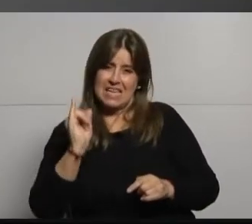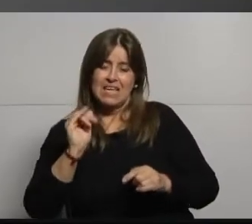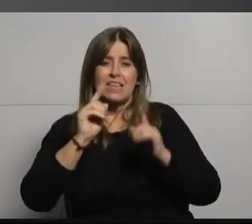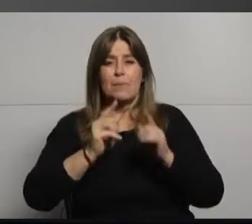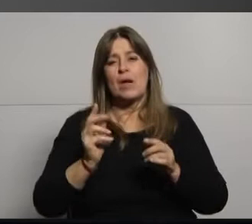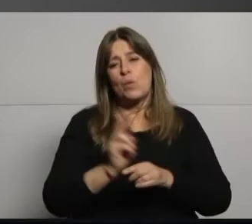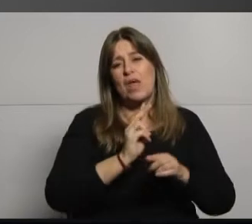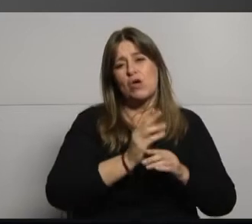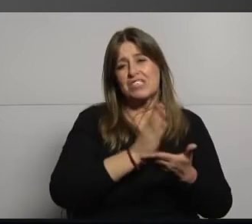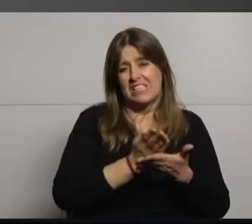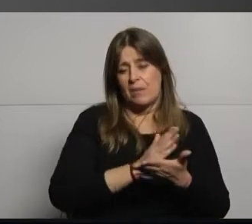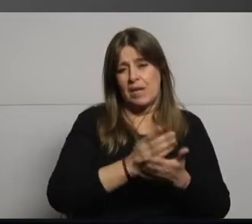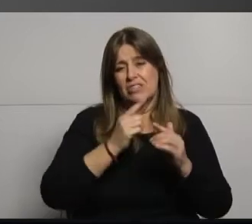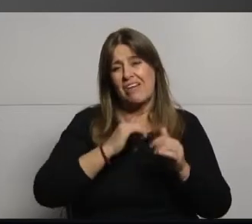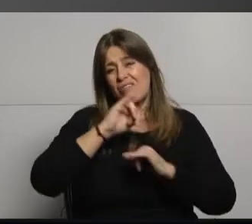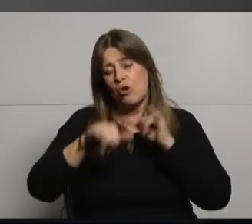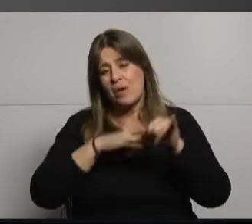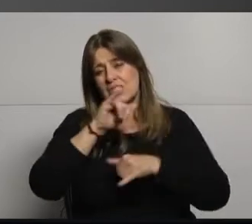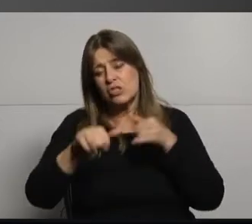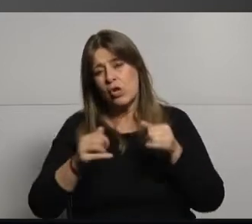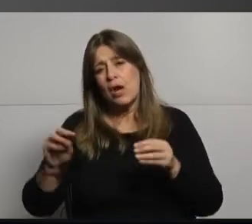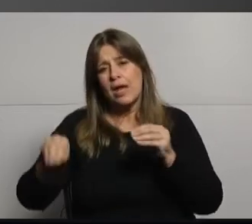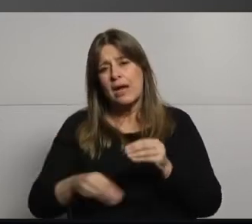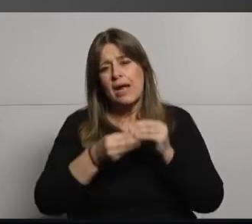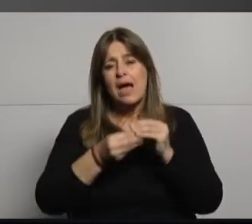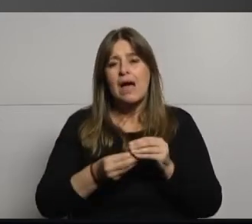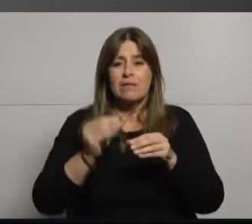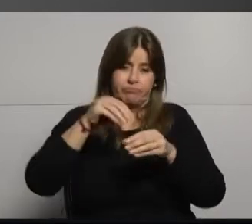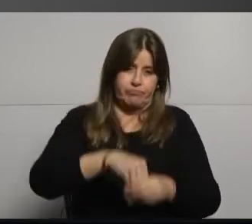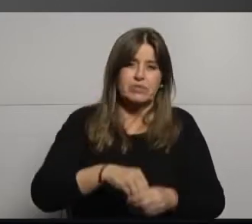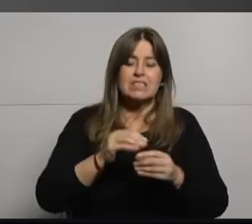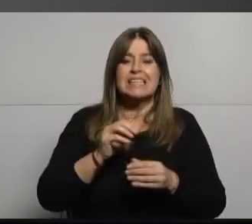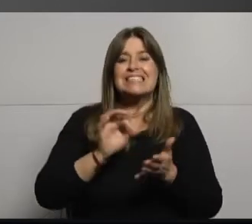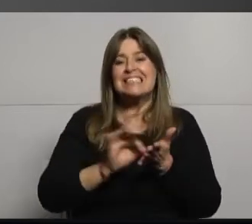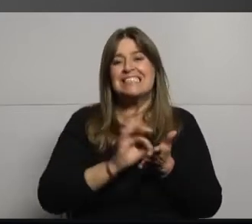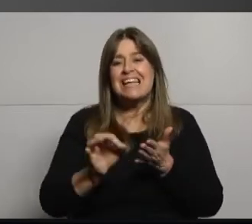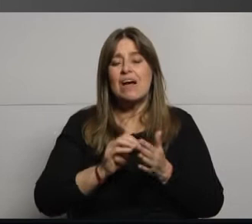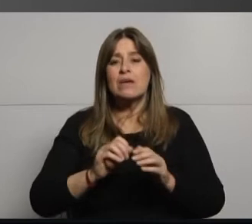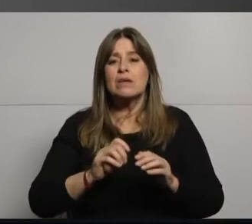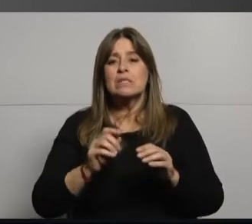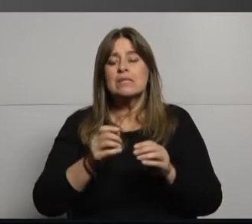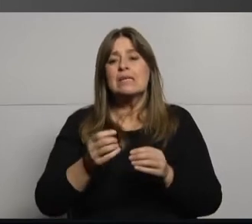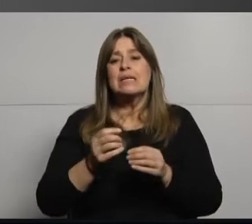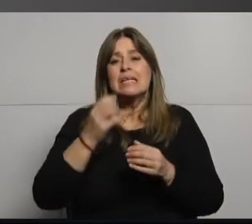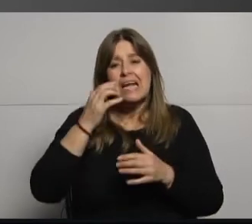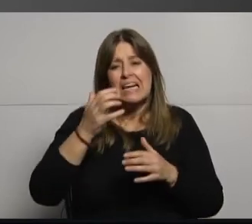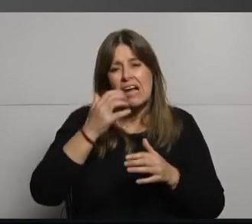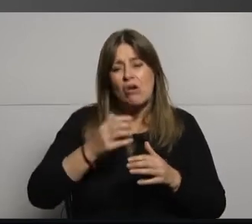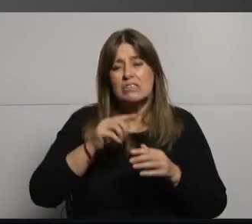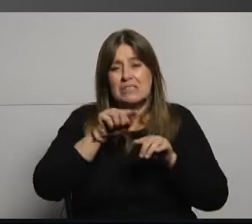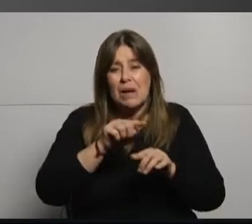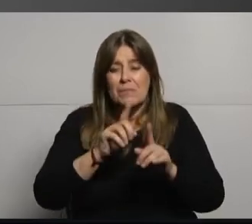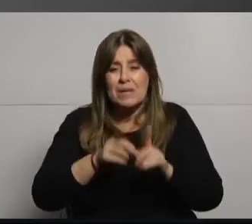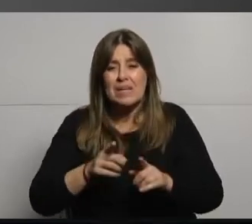intermedios. Esta información es agregada en el sistema, en el Monitor Integral de Riesgos y Afectaciones, y se tienen las